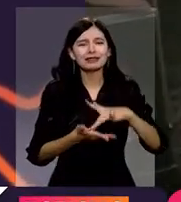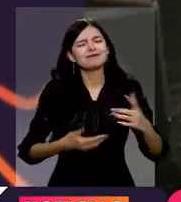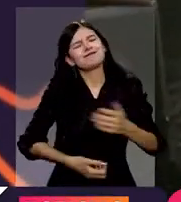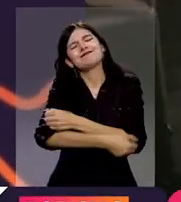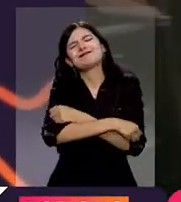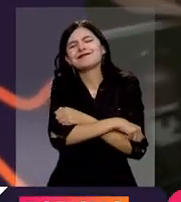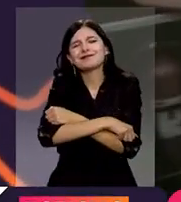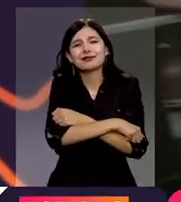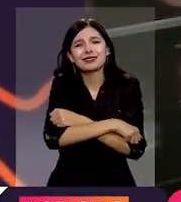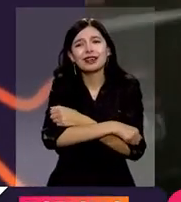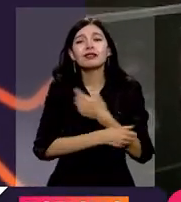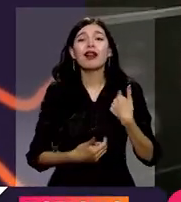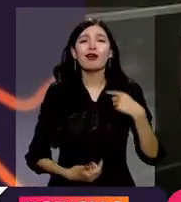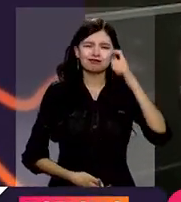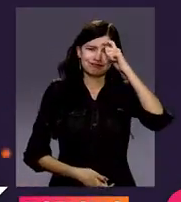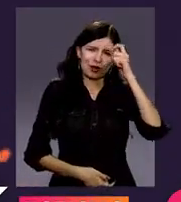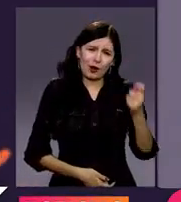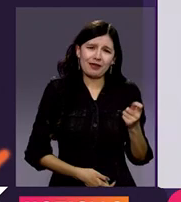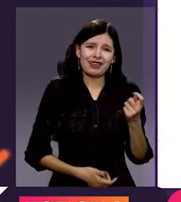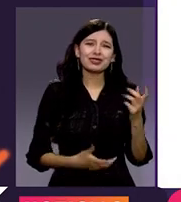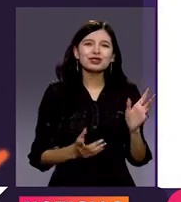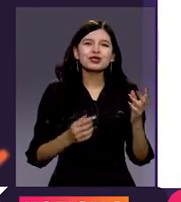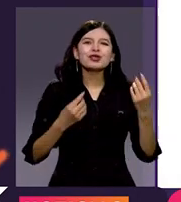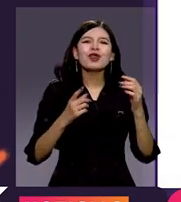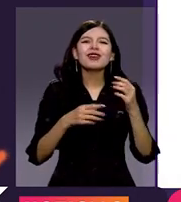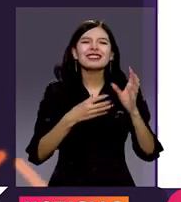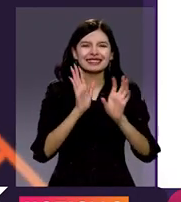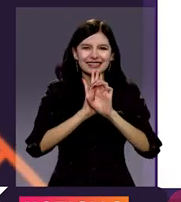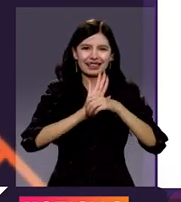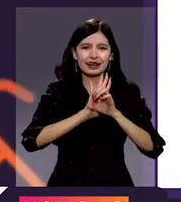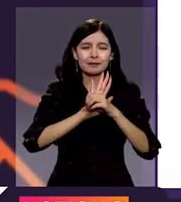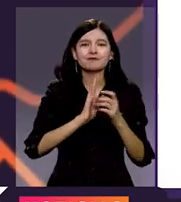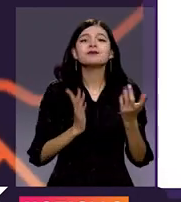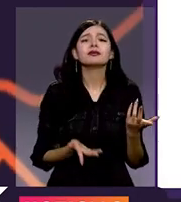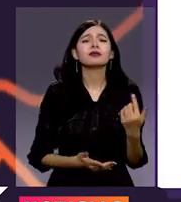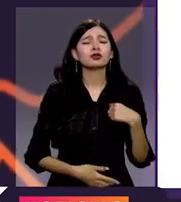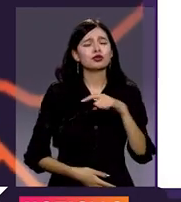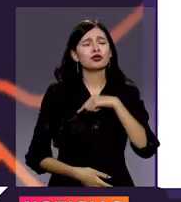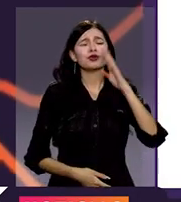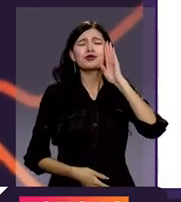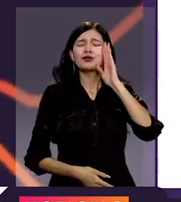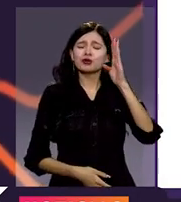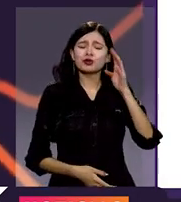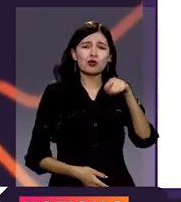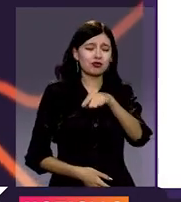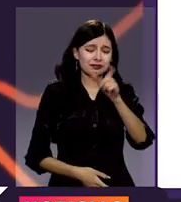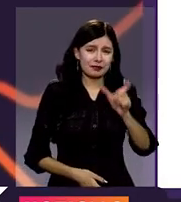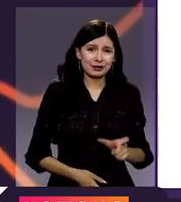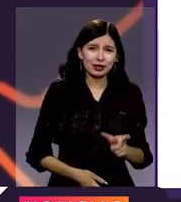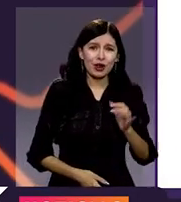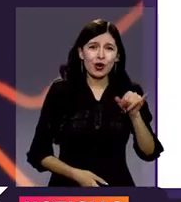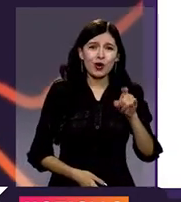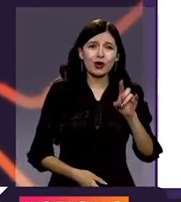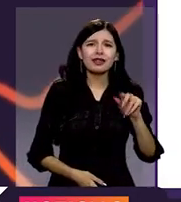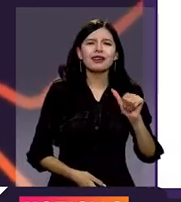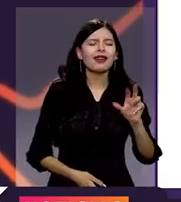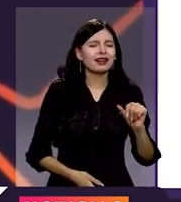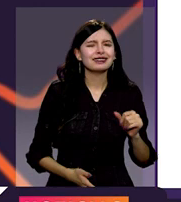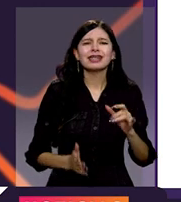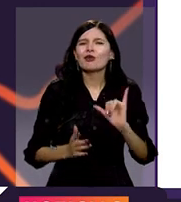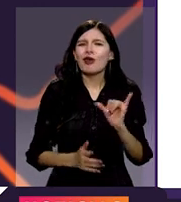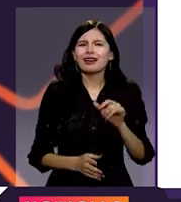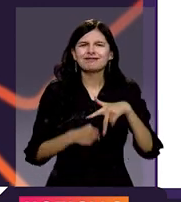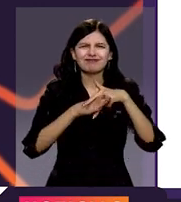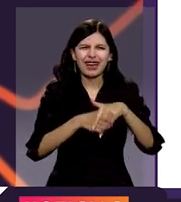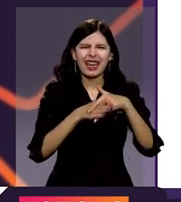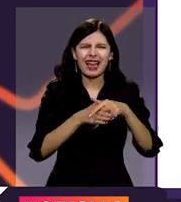un homenaje en sus redes sociales. Había un futuro enorme con él. Todos veían en Julián una promesa del caballo de acero, pero un